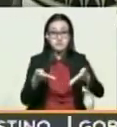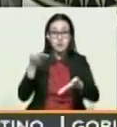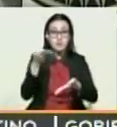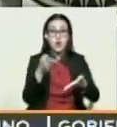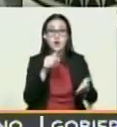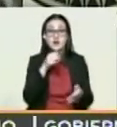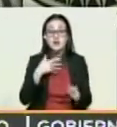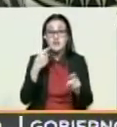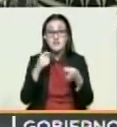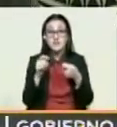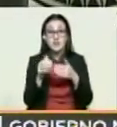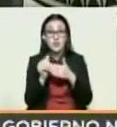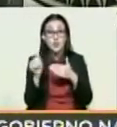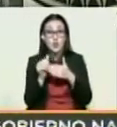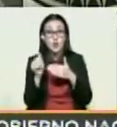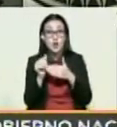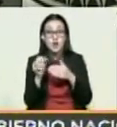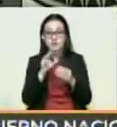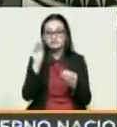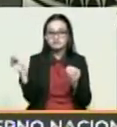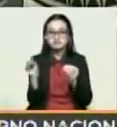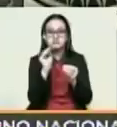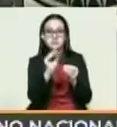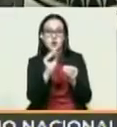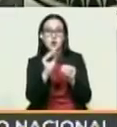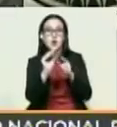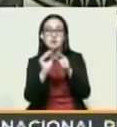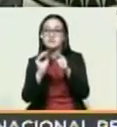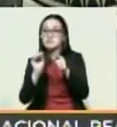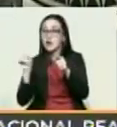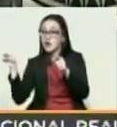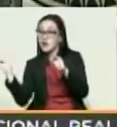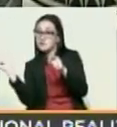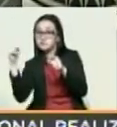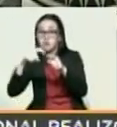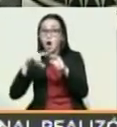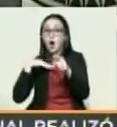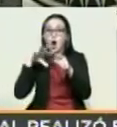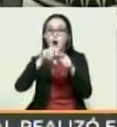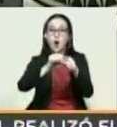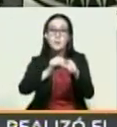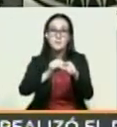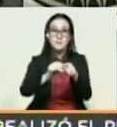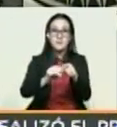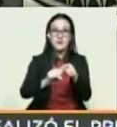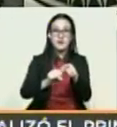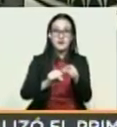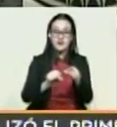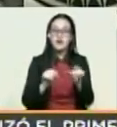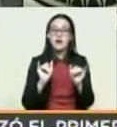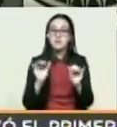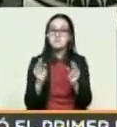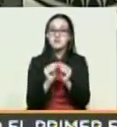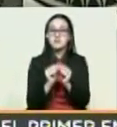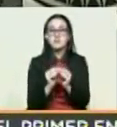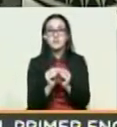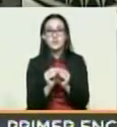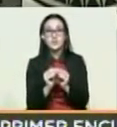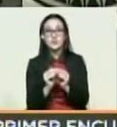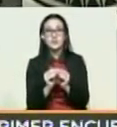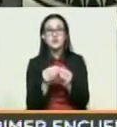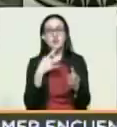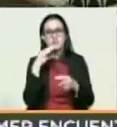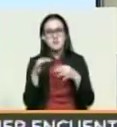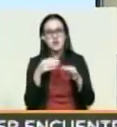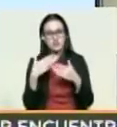quien quiere vender una divisa la coloca en el sistema y quien quiere adquirir una divisa va por ella en el sistema eso lo voy a pasar a